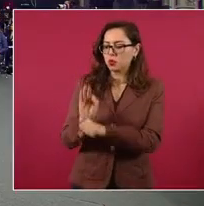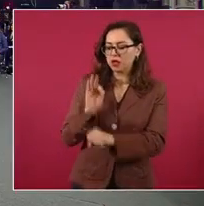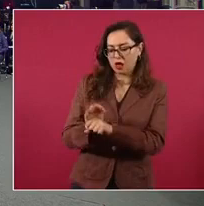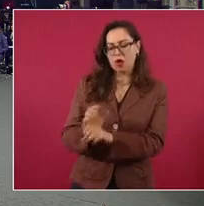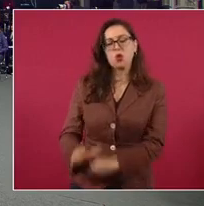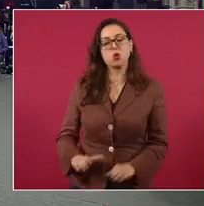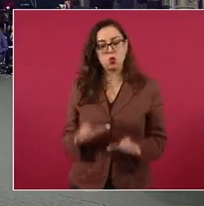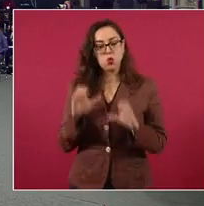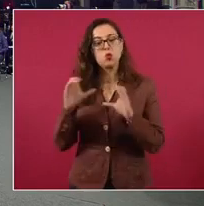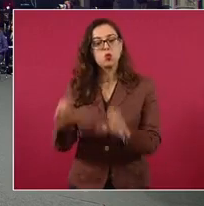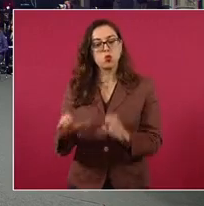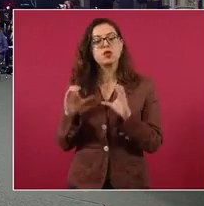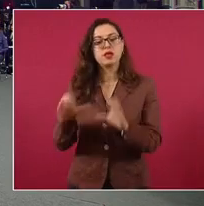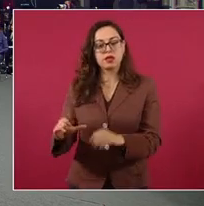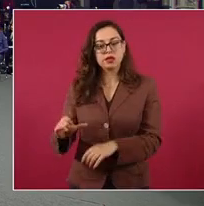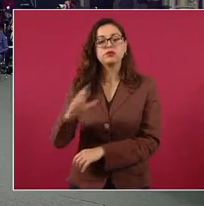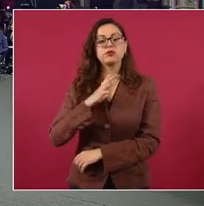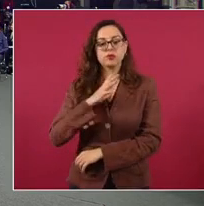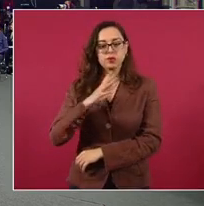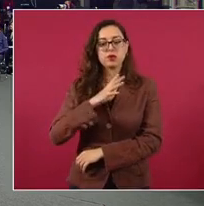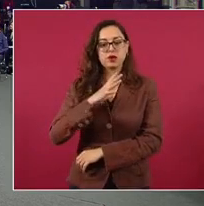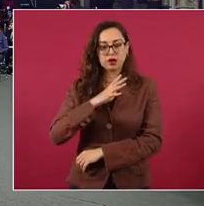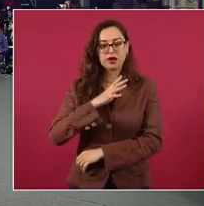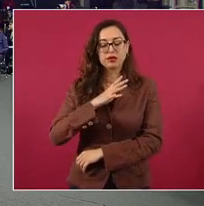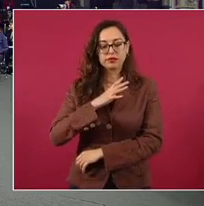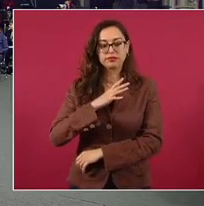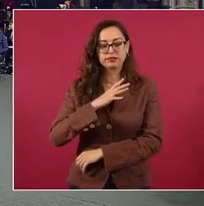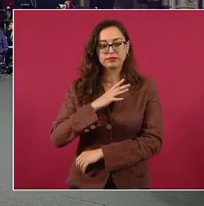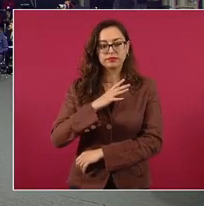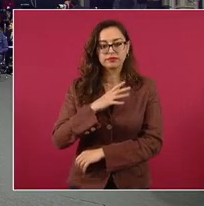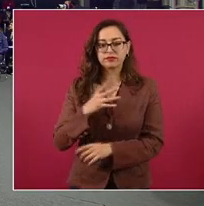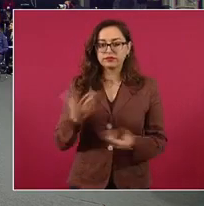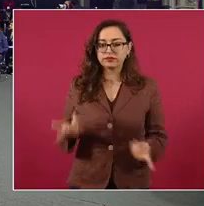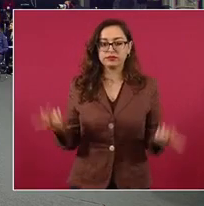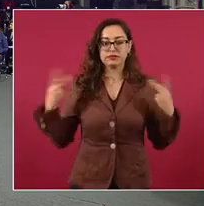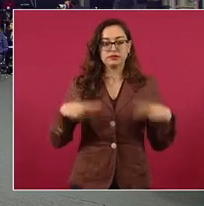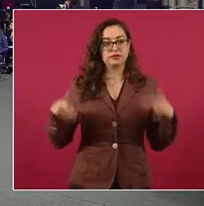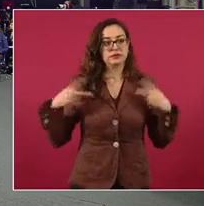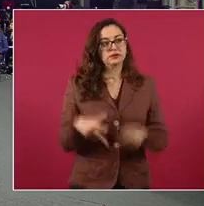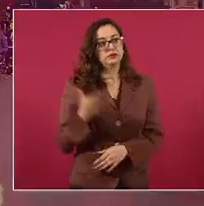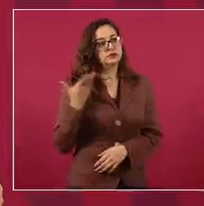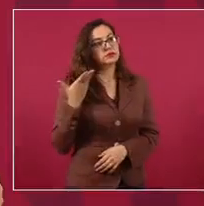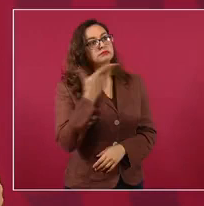de refugiados